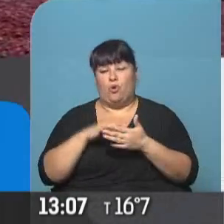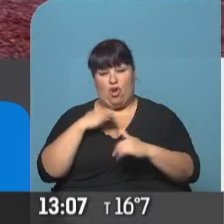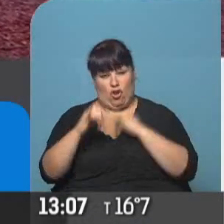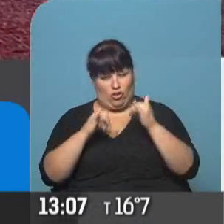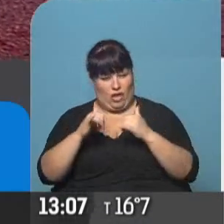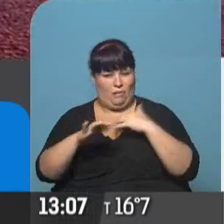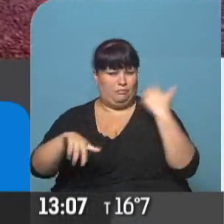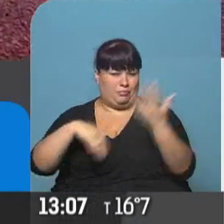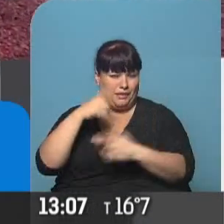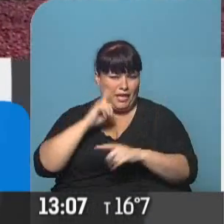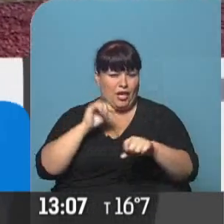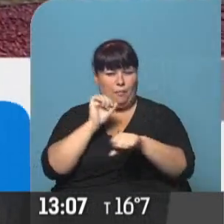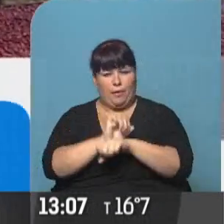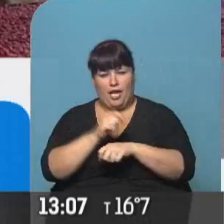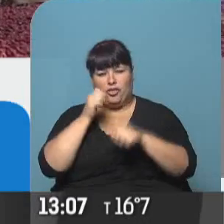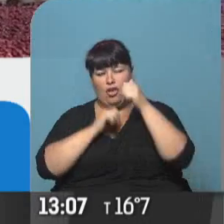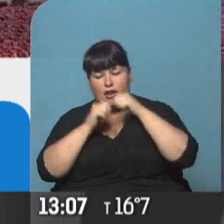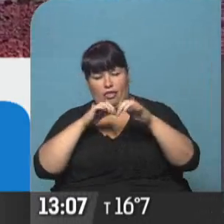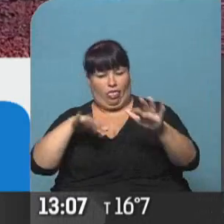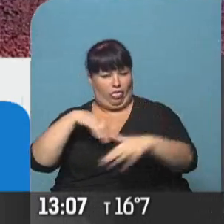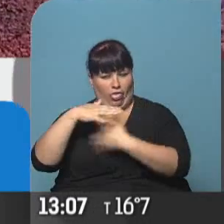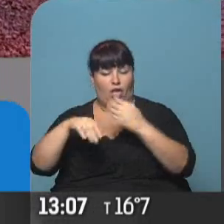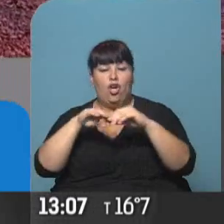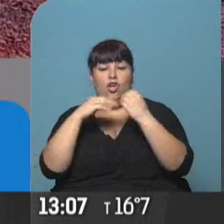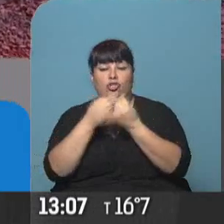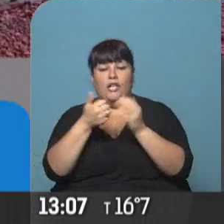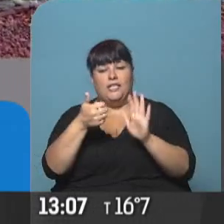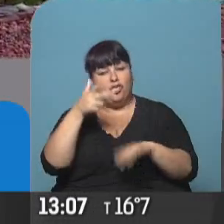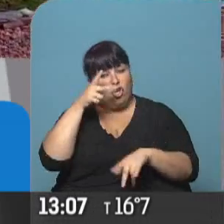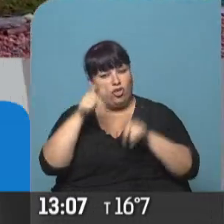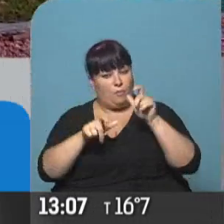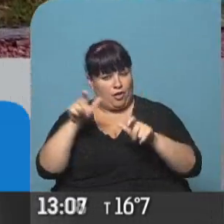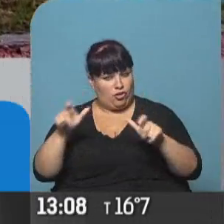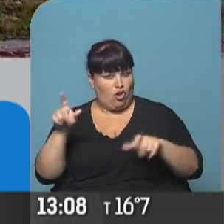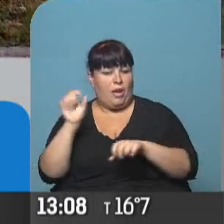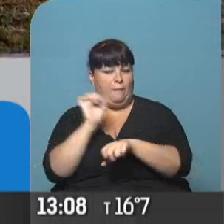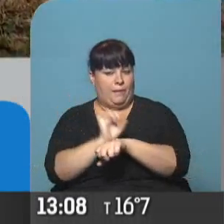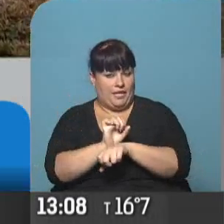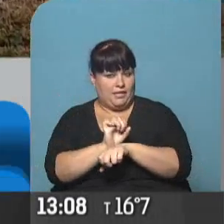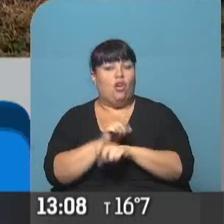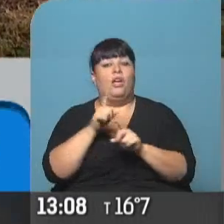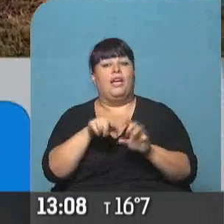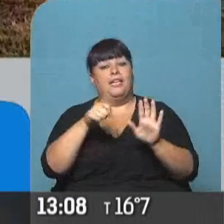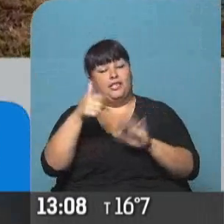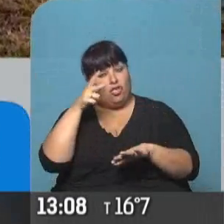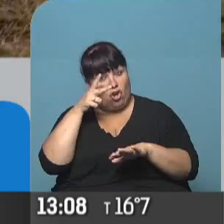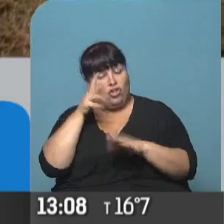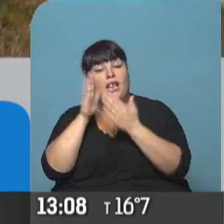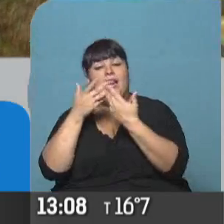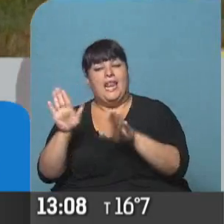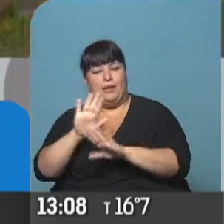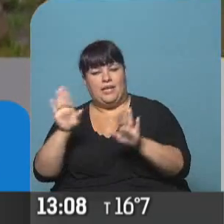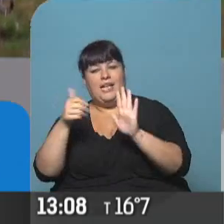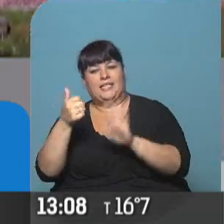señalábamos, disturbios, detenidos y heridos. En total, 68 personas fueron detenidas, de las cuales fueron liberadas